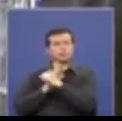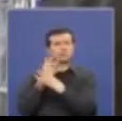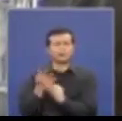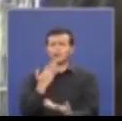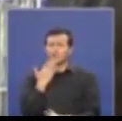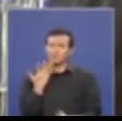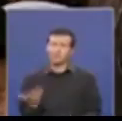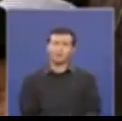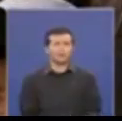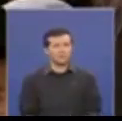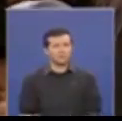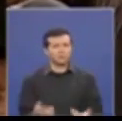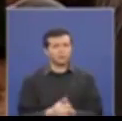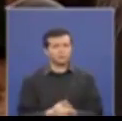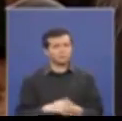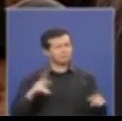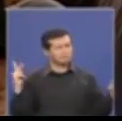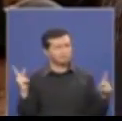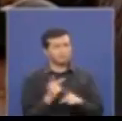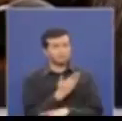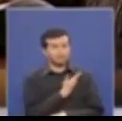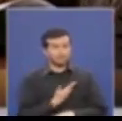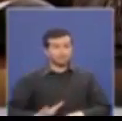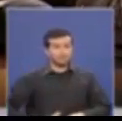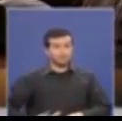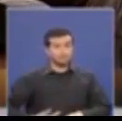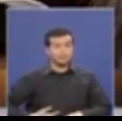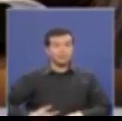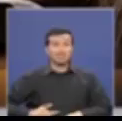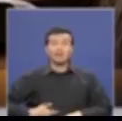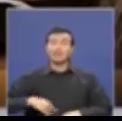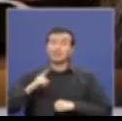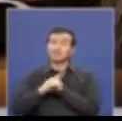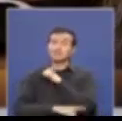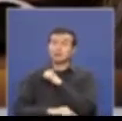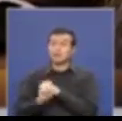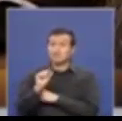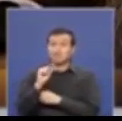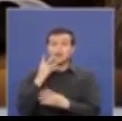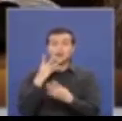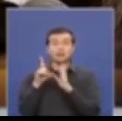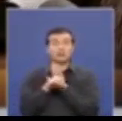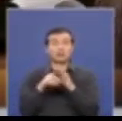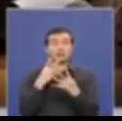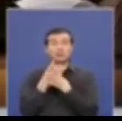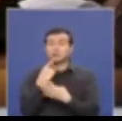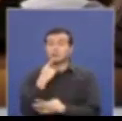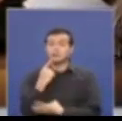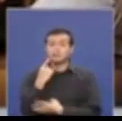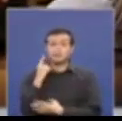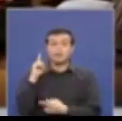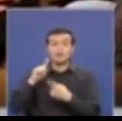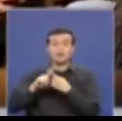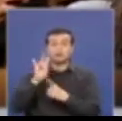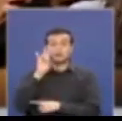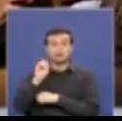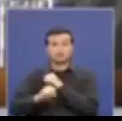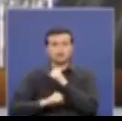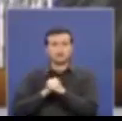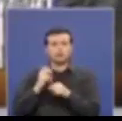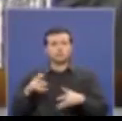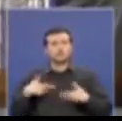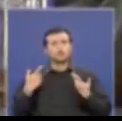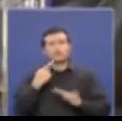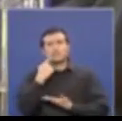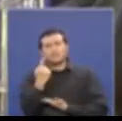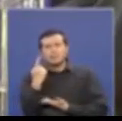prisión? Presidente, y lo más paradójico es que es la pena mínima. El código establece que esa persona podía ir presa hasta 7 años. ¿Pero y dónde está el